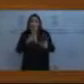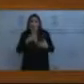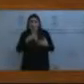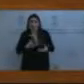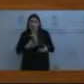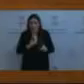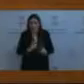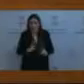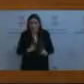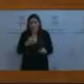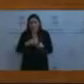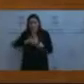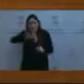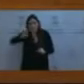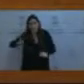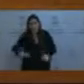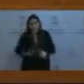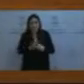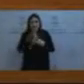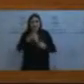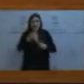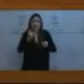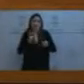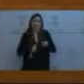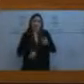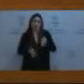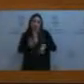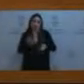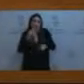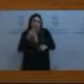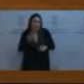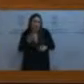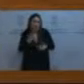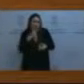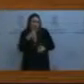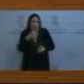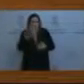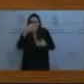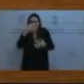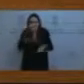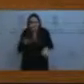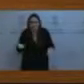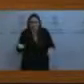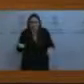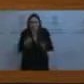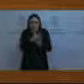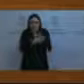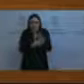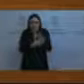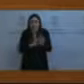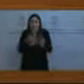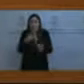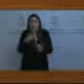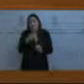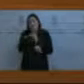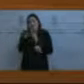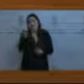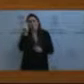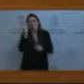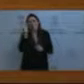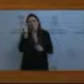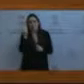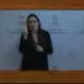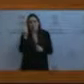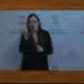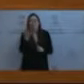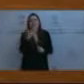de los profesionales en relación a la justicia. A nosotros nos parece evidentemente bien por varias razones, ¿no? La primera, porque efectivamente creo que ante una